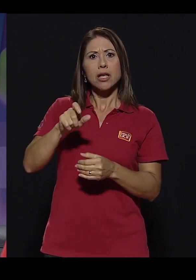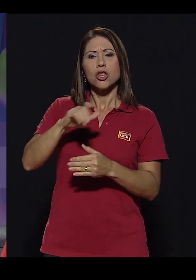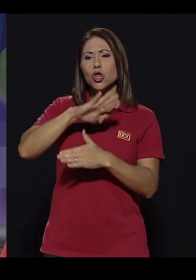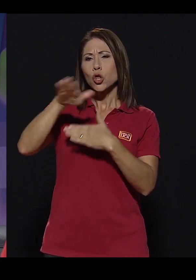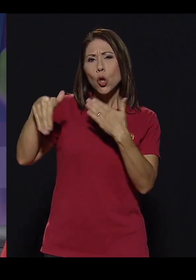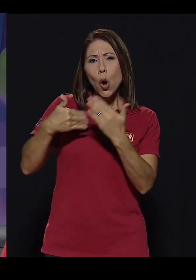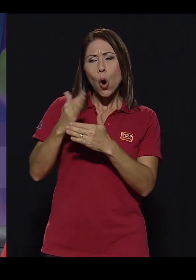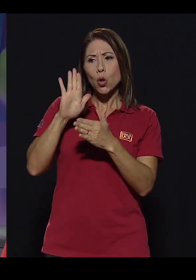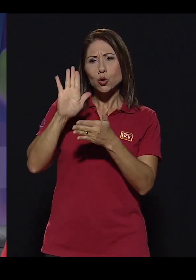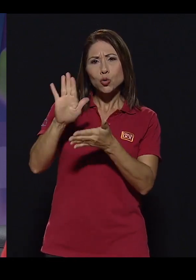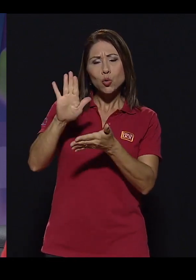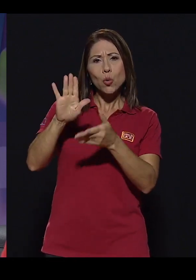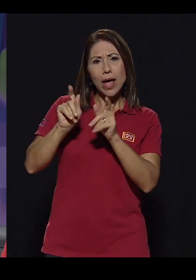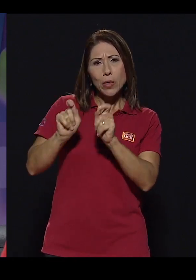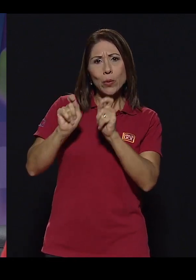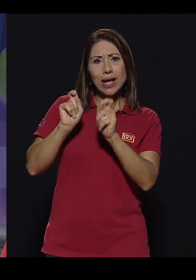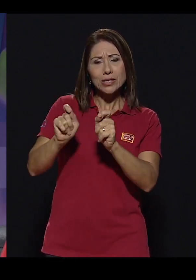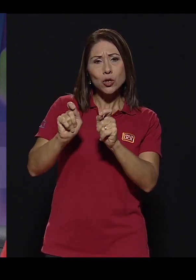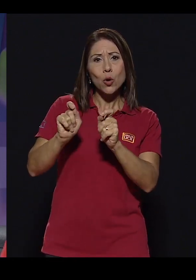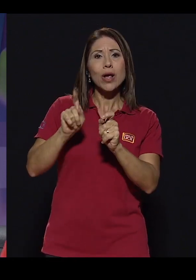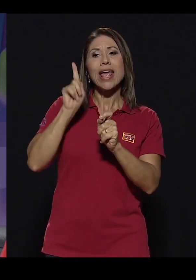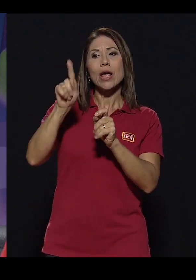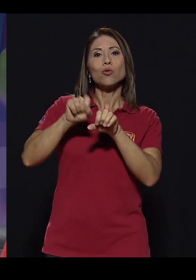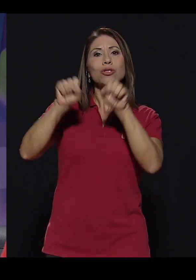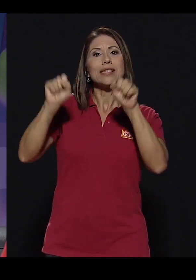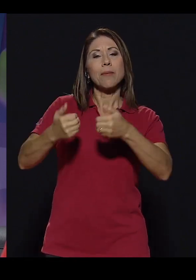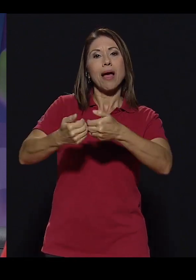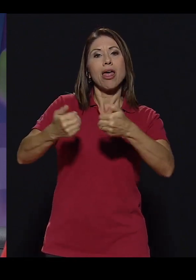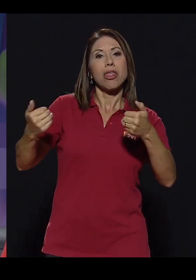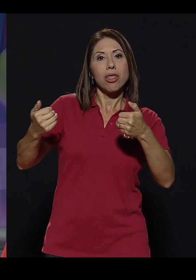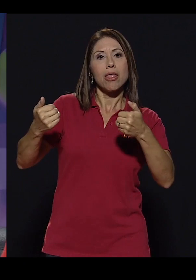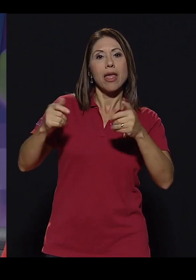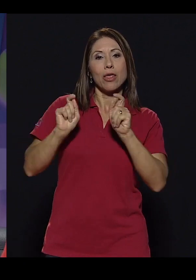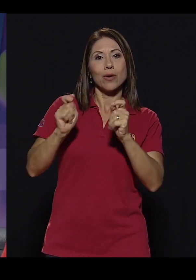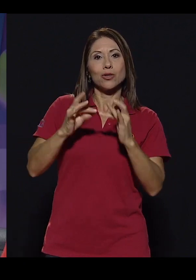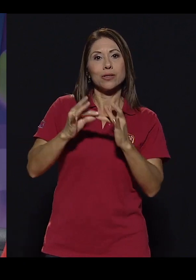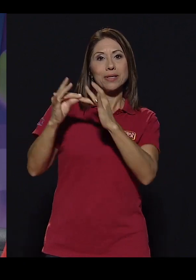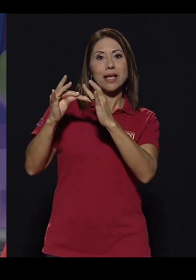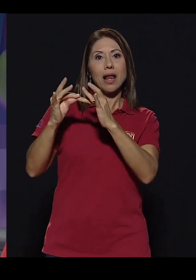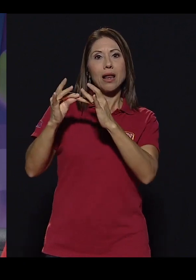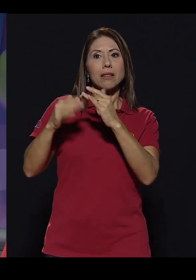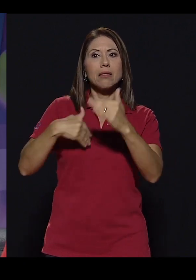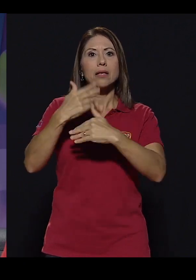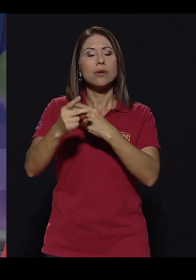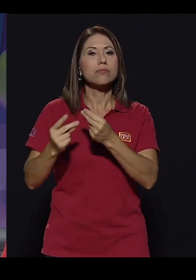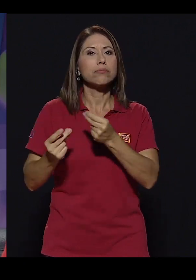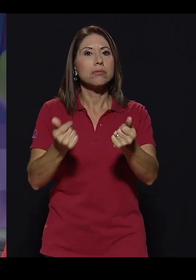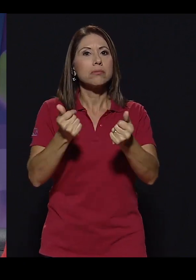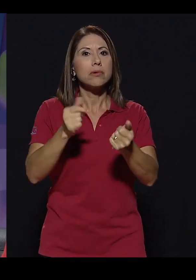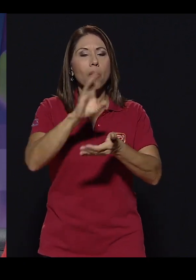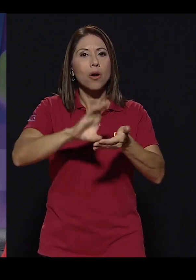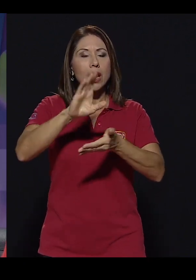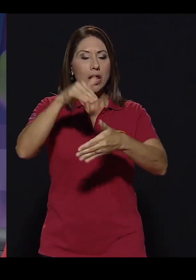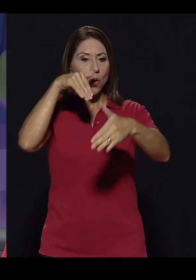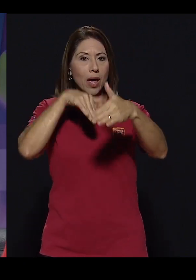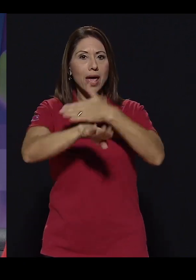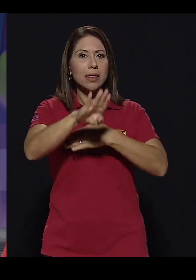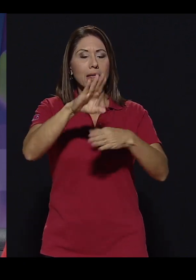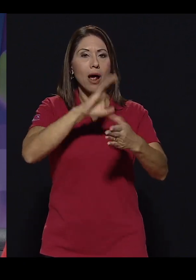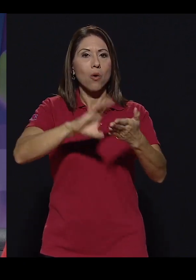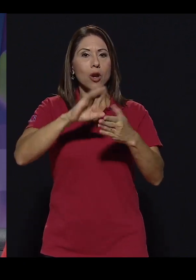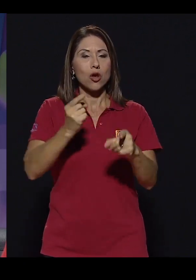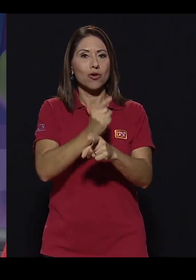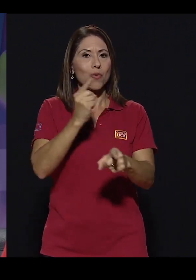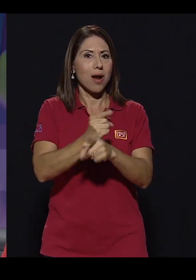en un sistema segregado o sistema de educación especial y de repente en el colegio entré a un colegio